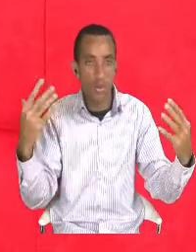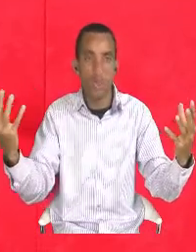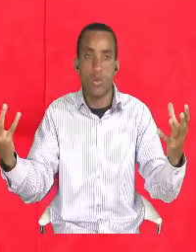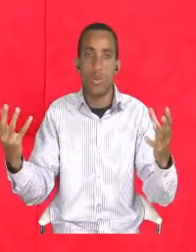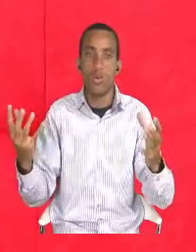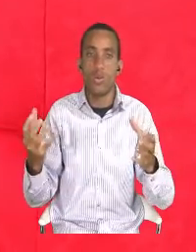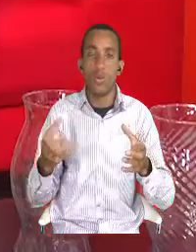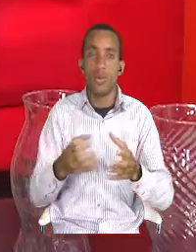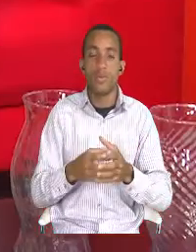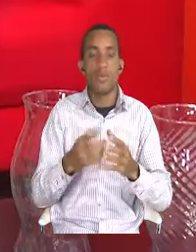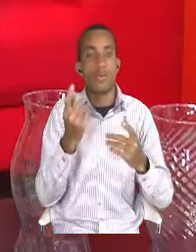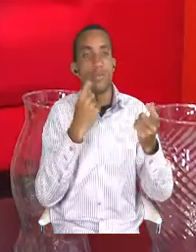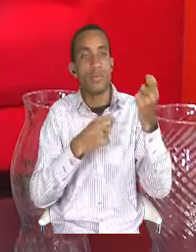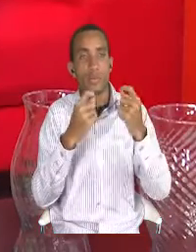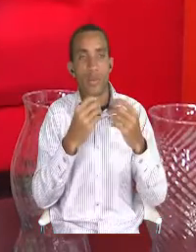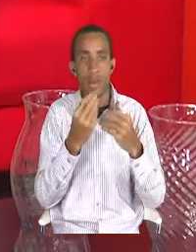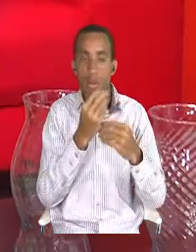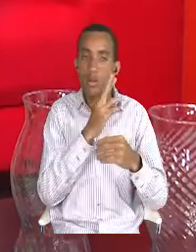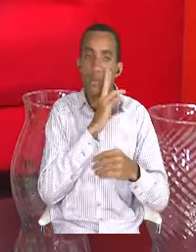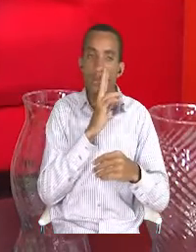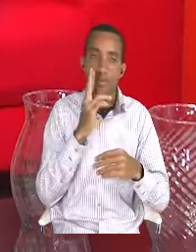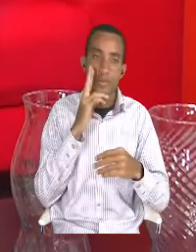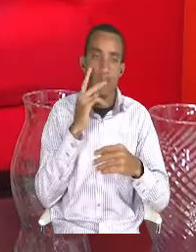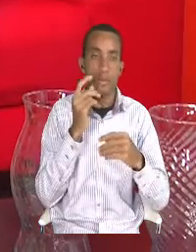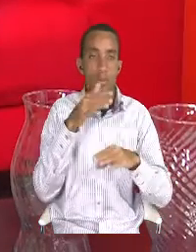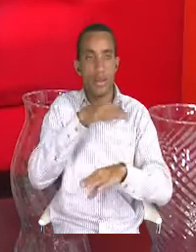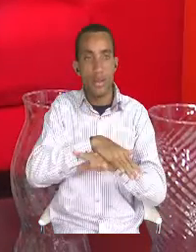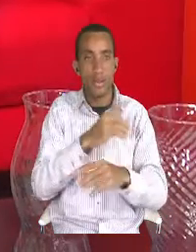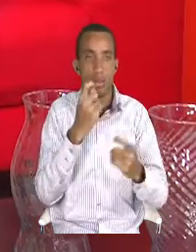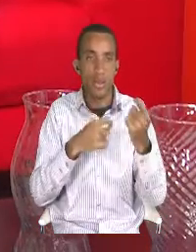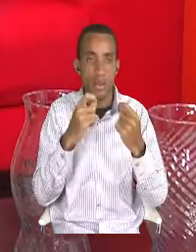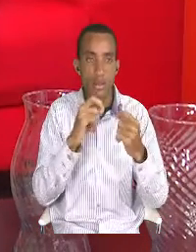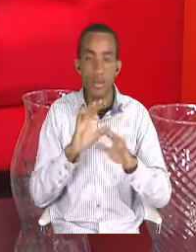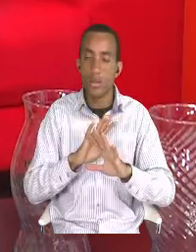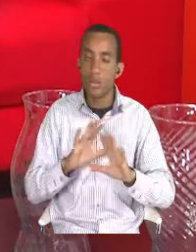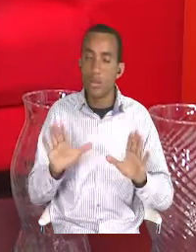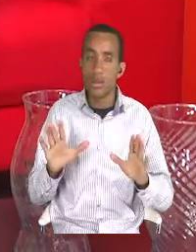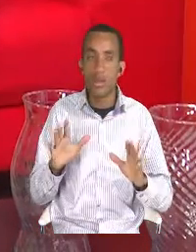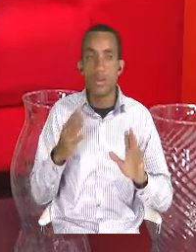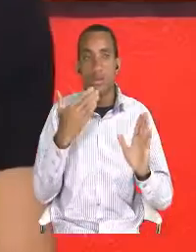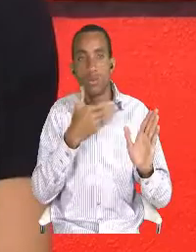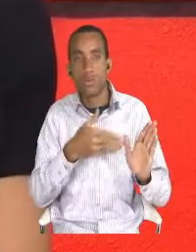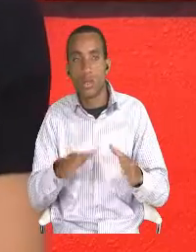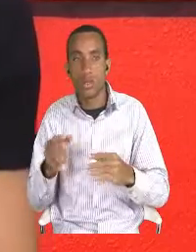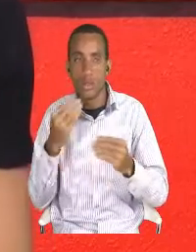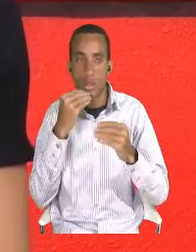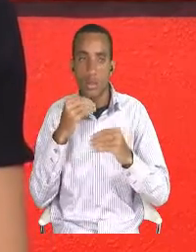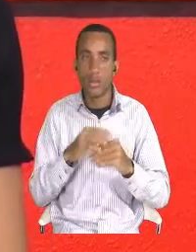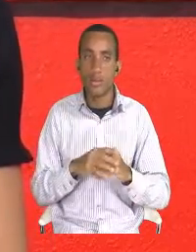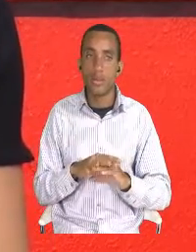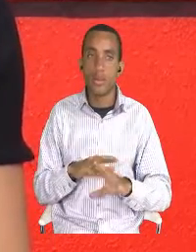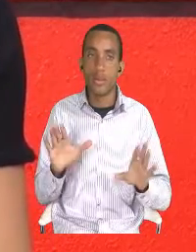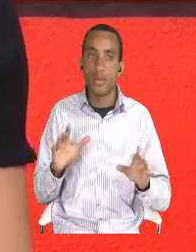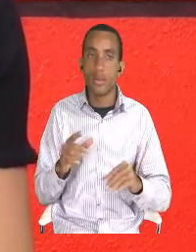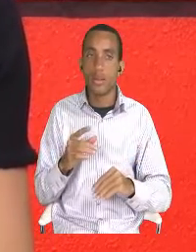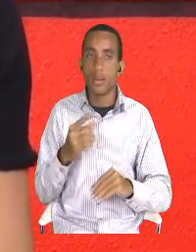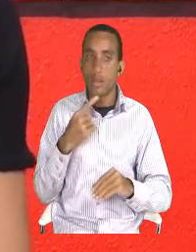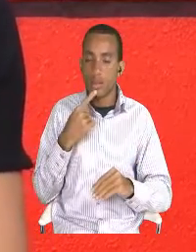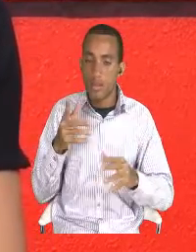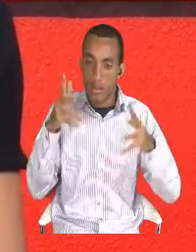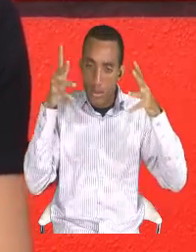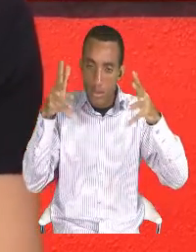vendo almuerzos y cenas, pero es un plan de alimentación que le tengo solamente a ellas. No les tengo dieta. Simplemente les enseño